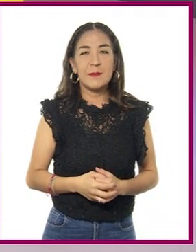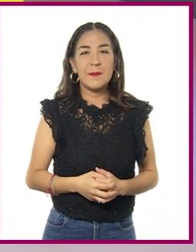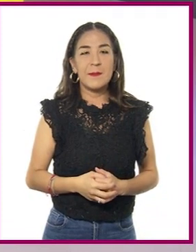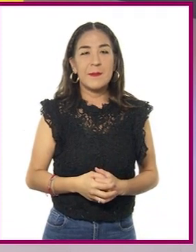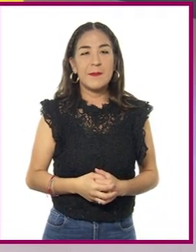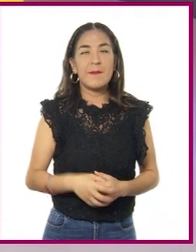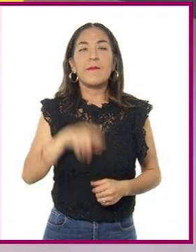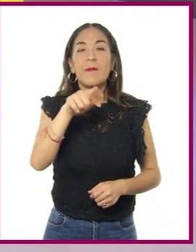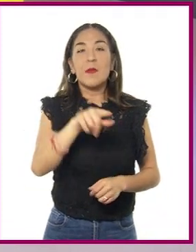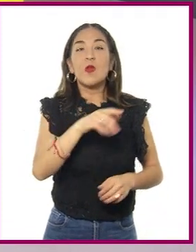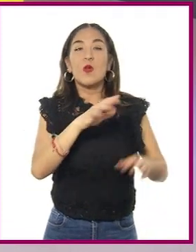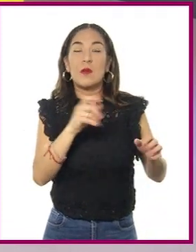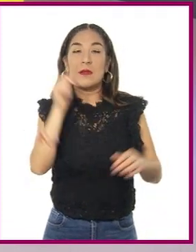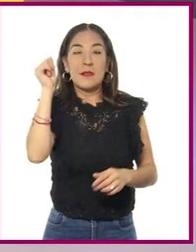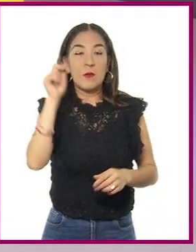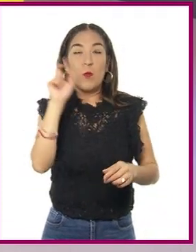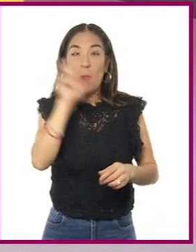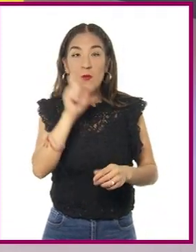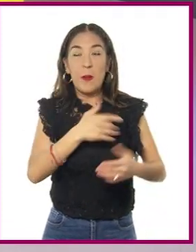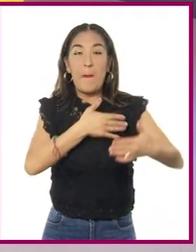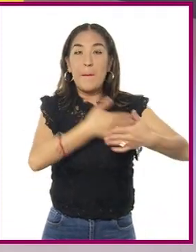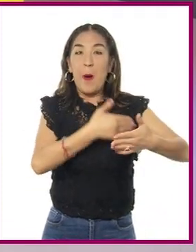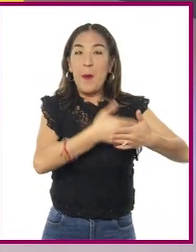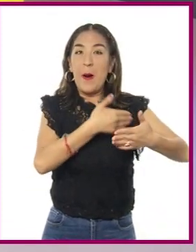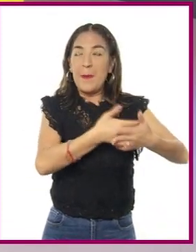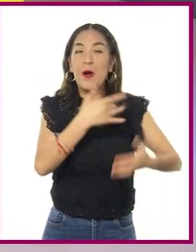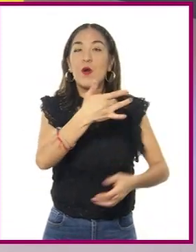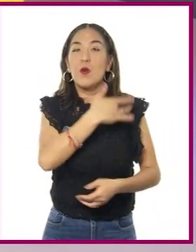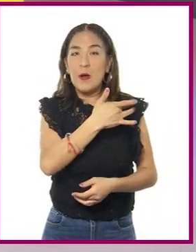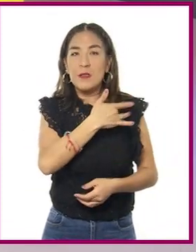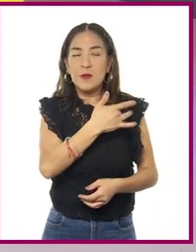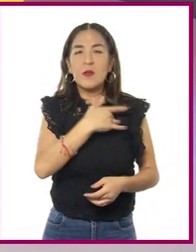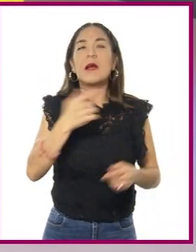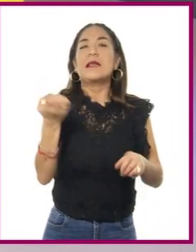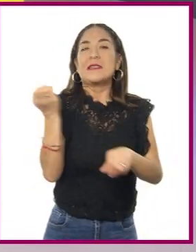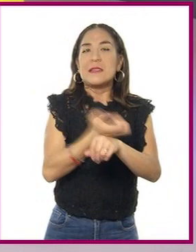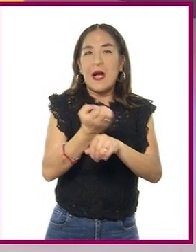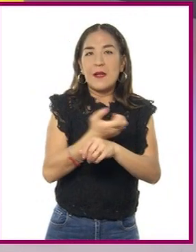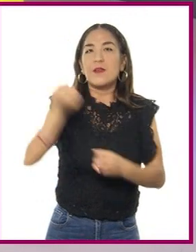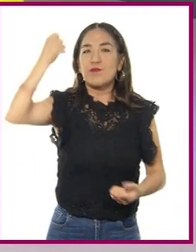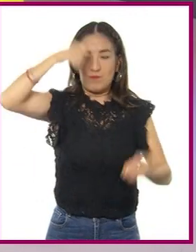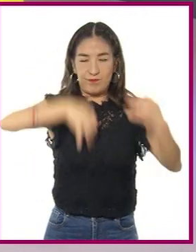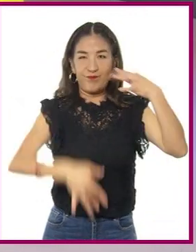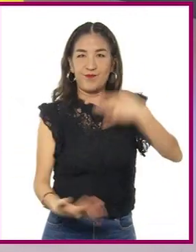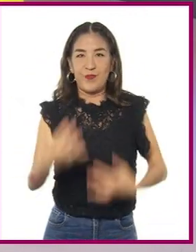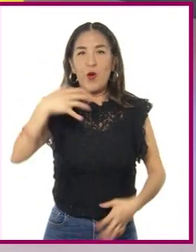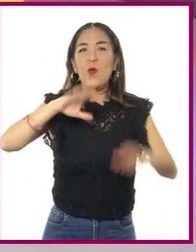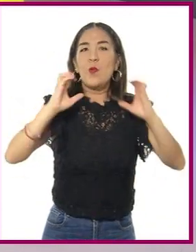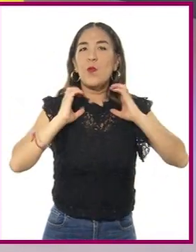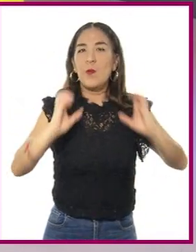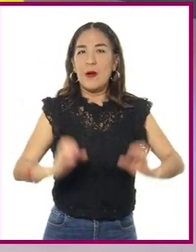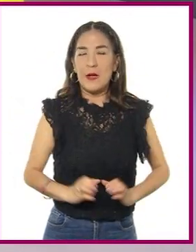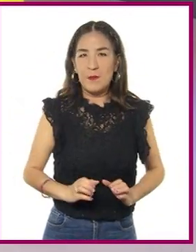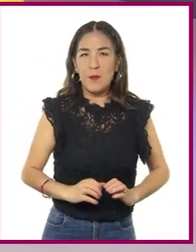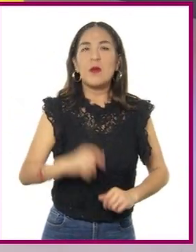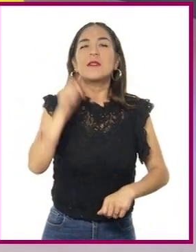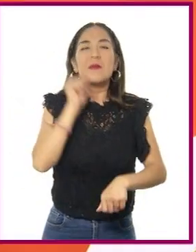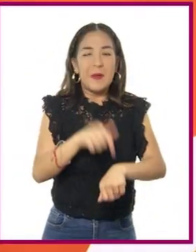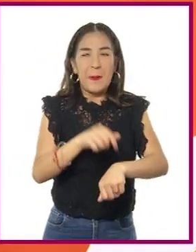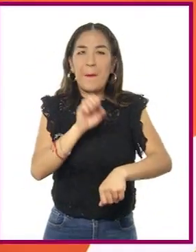cada latido del corazón, la sangre viaja a través del sistema circulatorio por el cuerpo. Pero